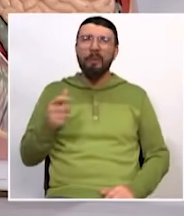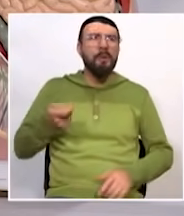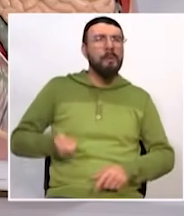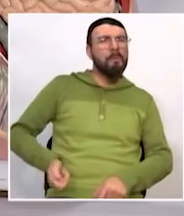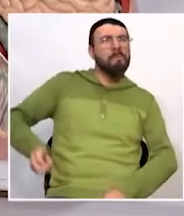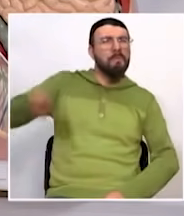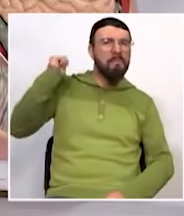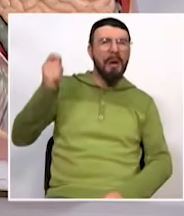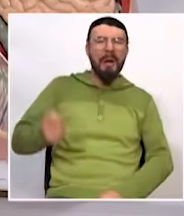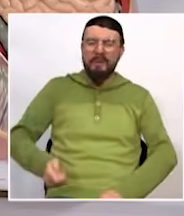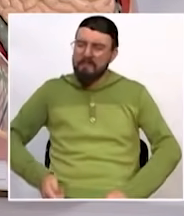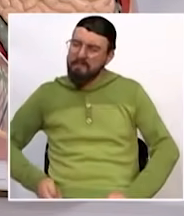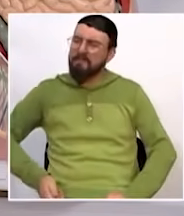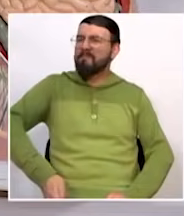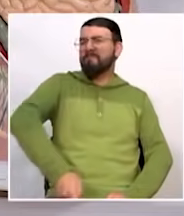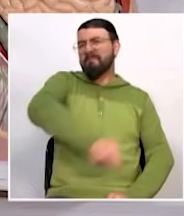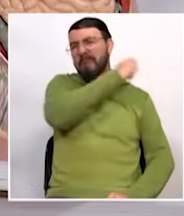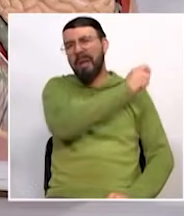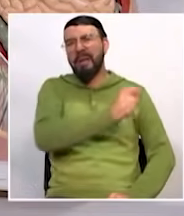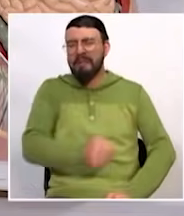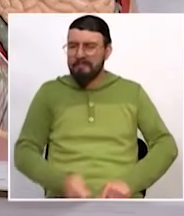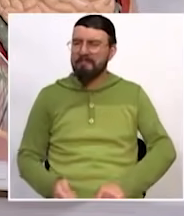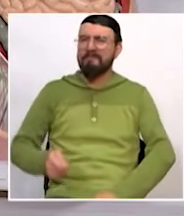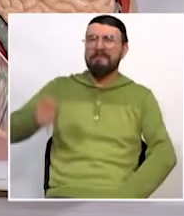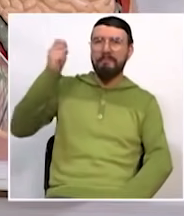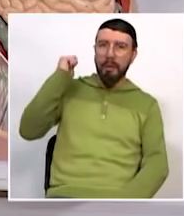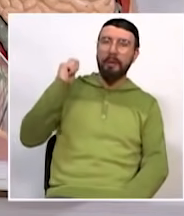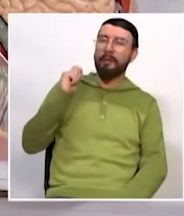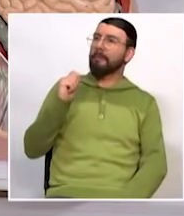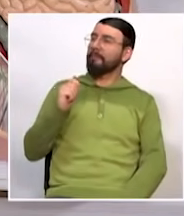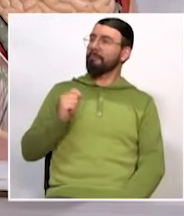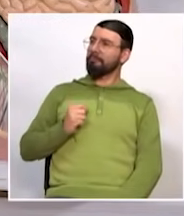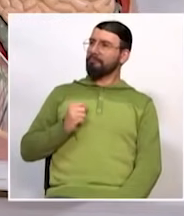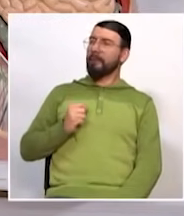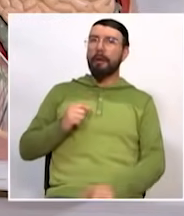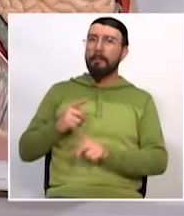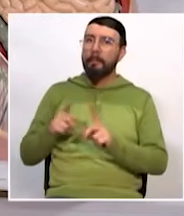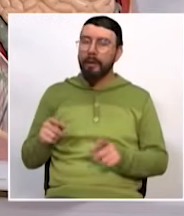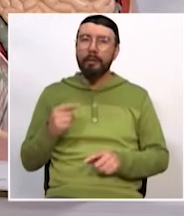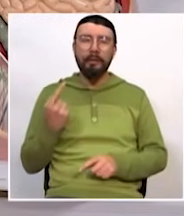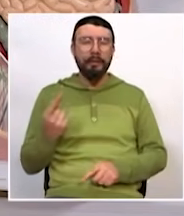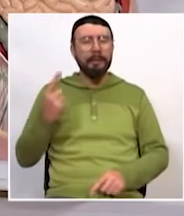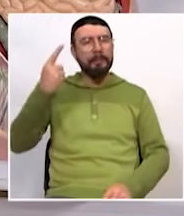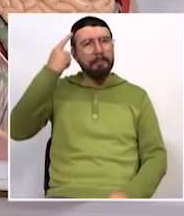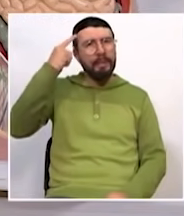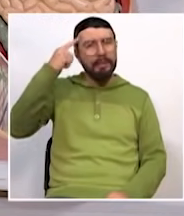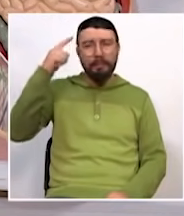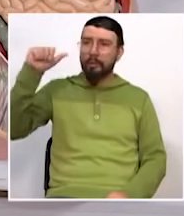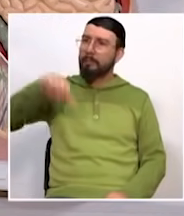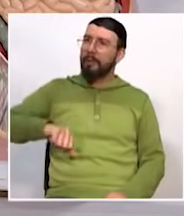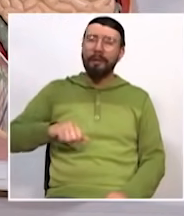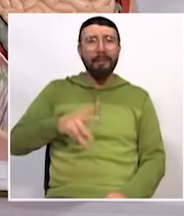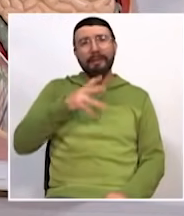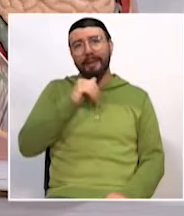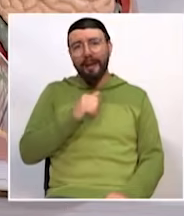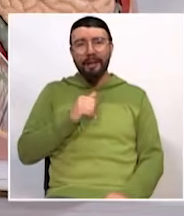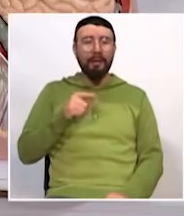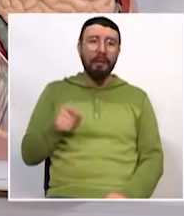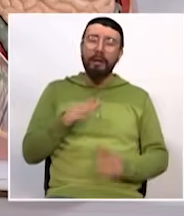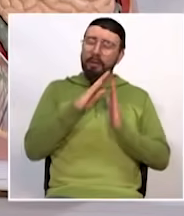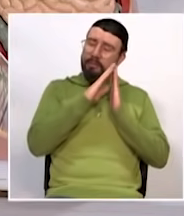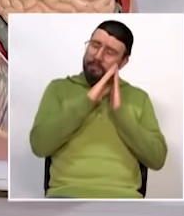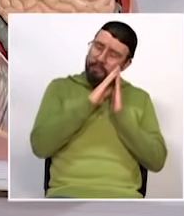celdas comenzaban a a la a darse en latigazos pero resulta que los malos pensamientos no les llegaban cuando estaba en el dormitorio